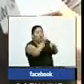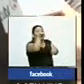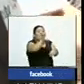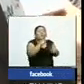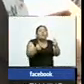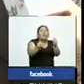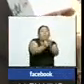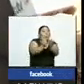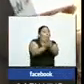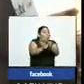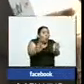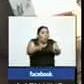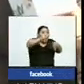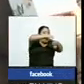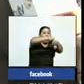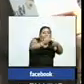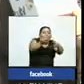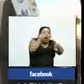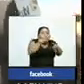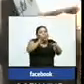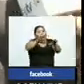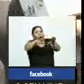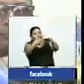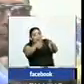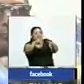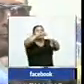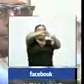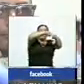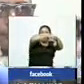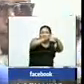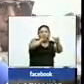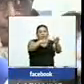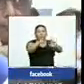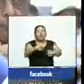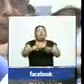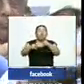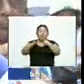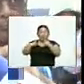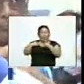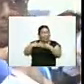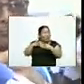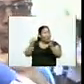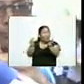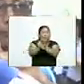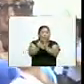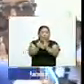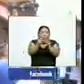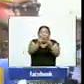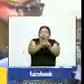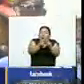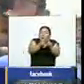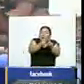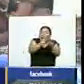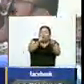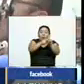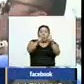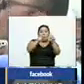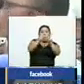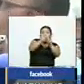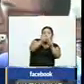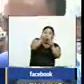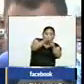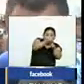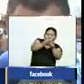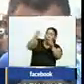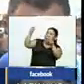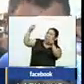problema es que no hay agua, a veces cae, a veces no cae. Casi tenemos un problema con un bombero, verdad, porque se vino el paderón que casi